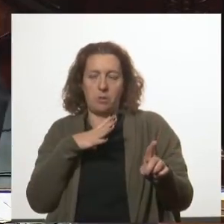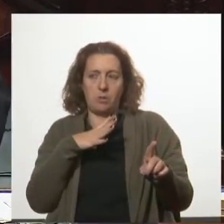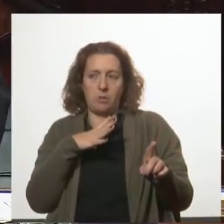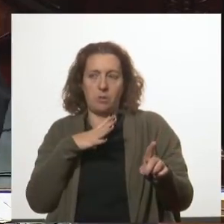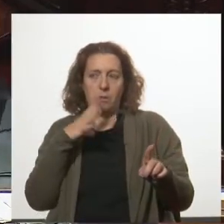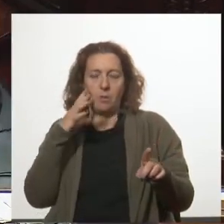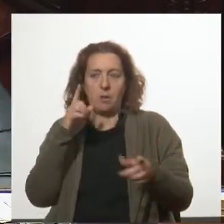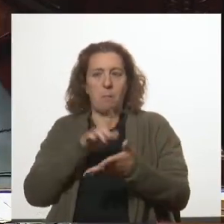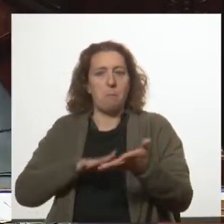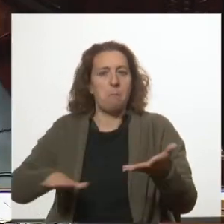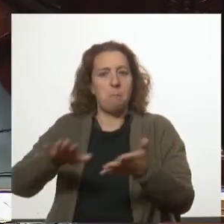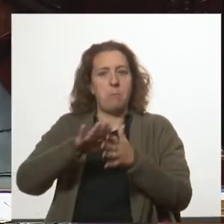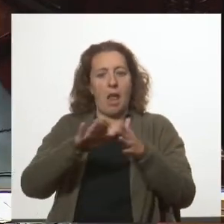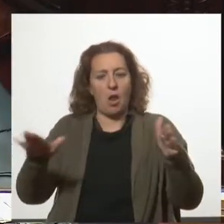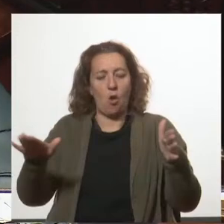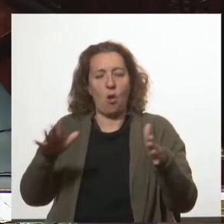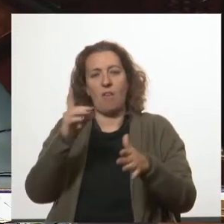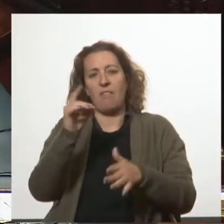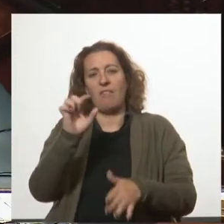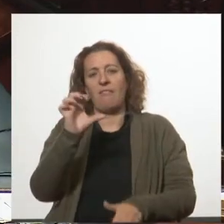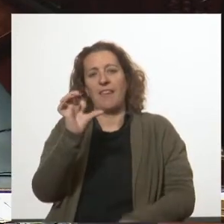plano de deslinde